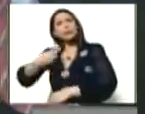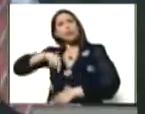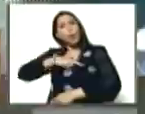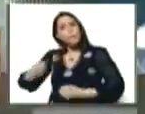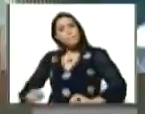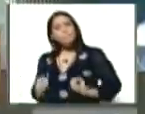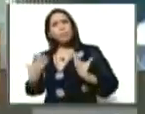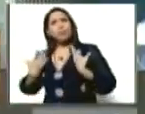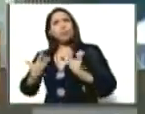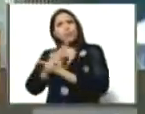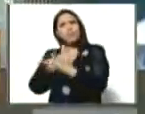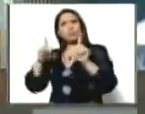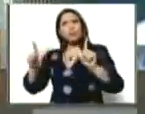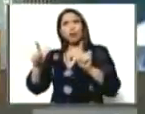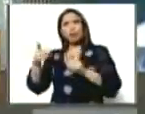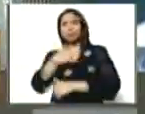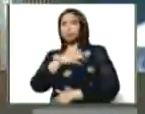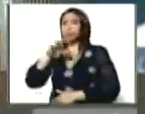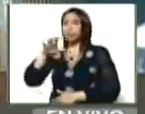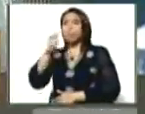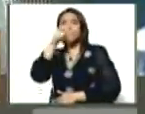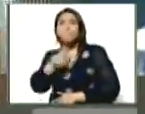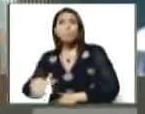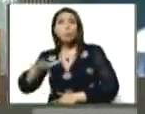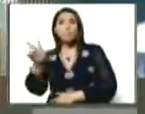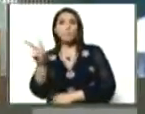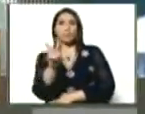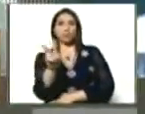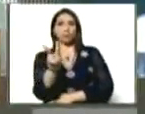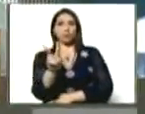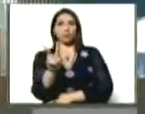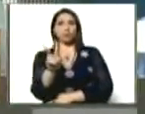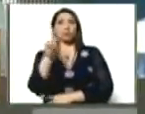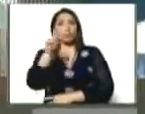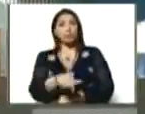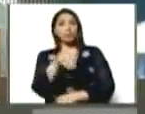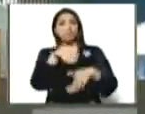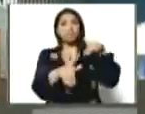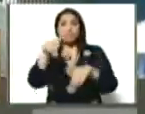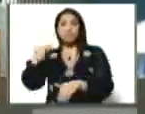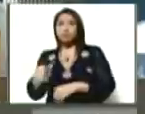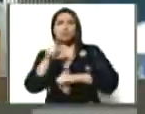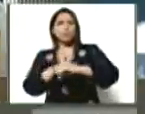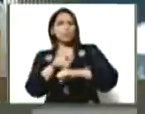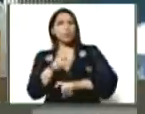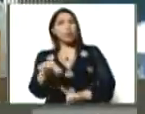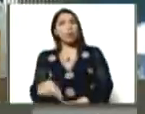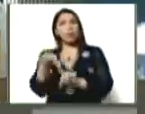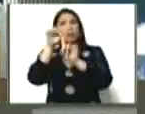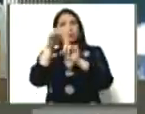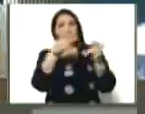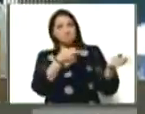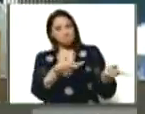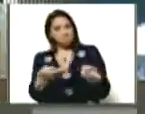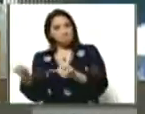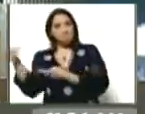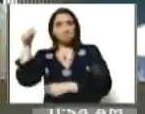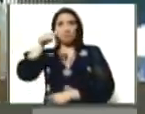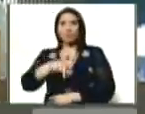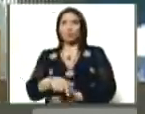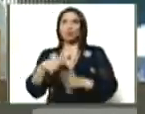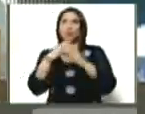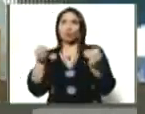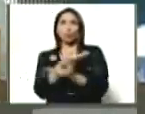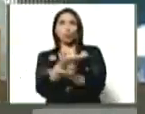la libertad soberana del pueblo venezolano a través del sufragio, es tiempo de elegir. Bienvenidos y bienvenidas sean